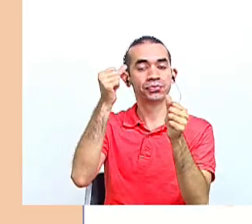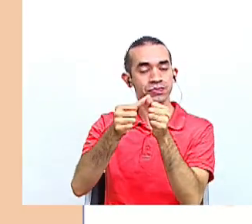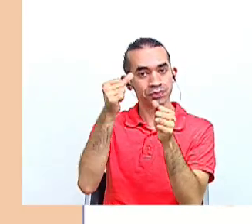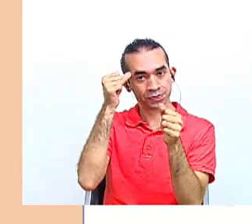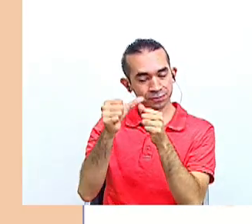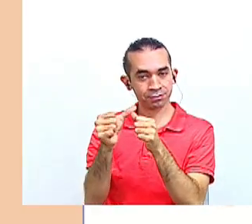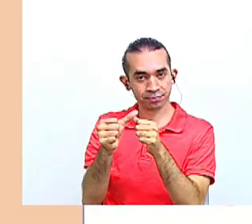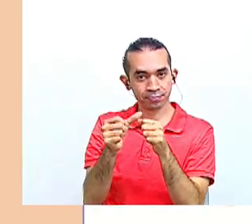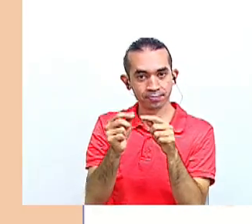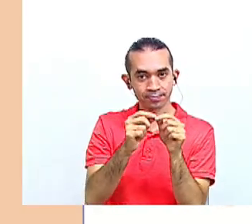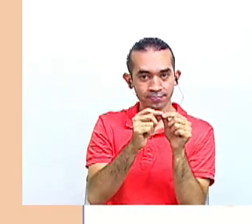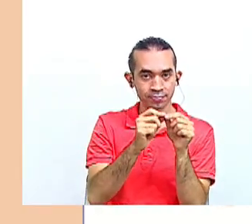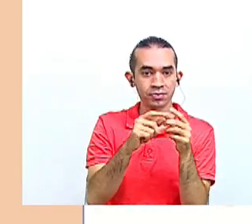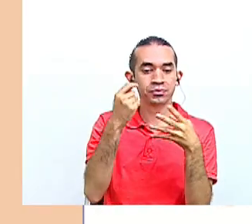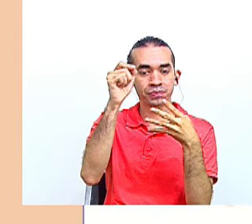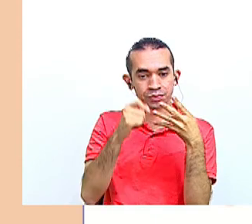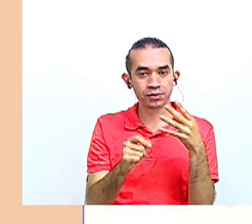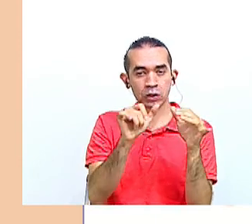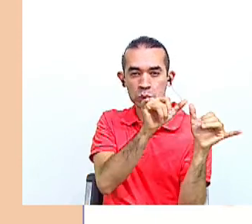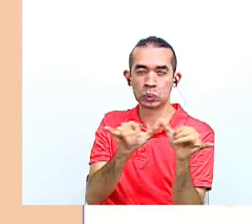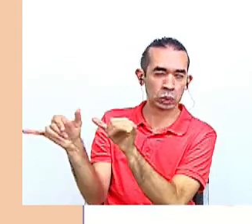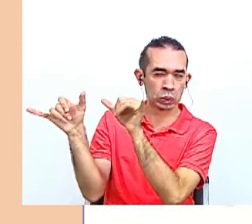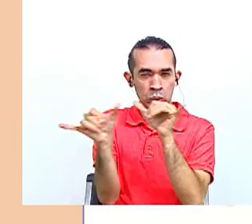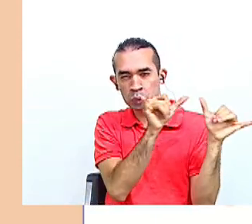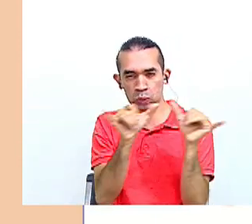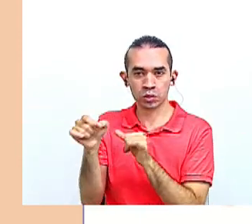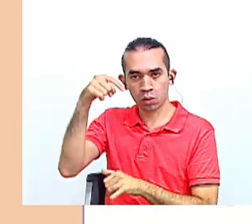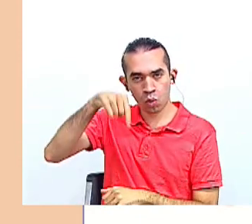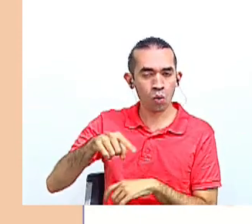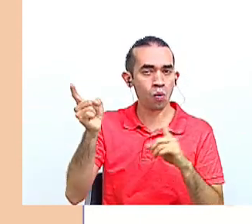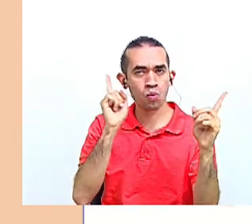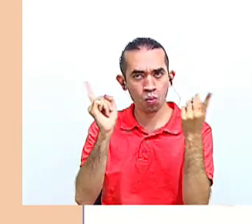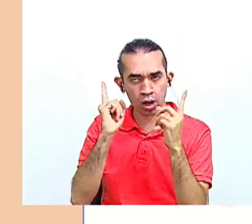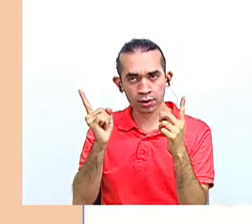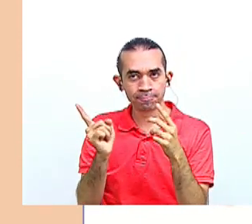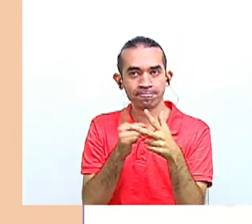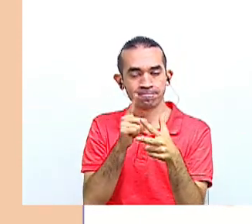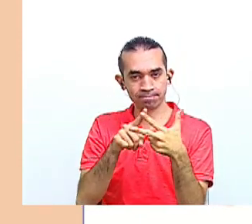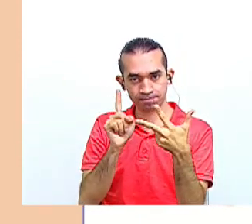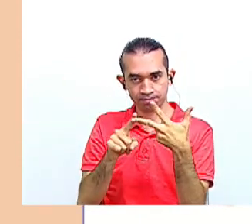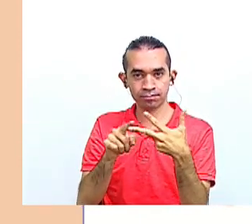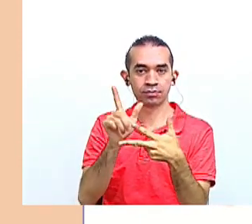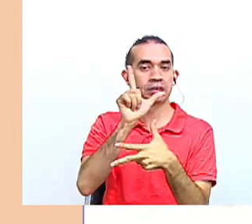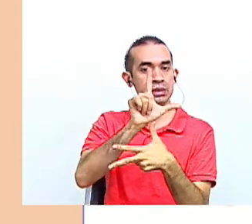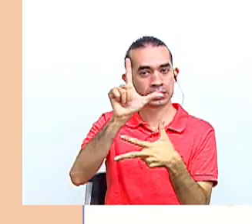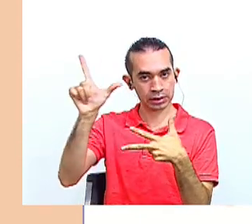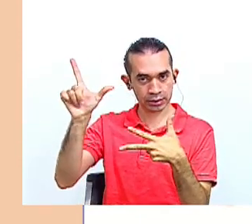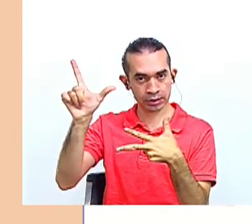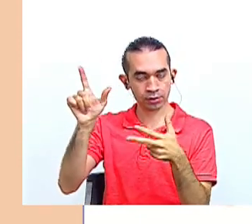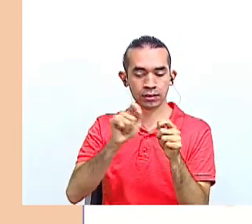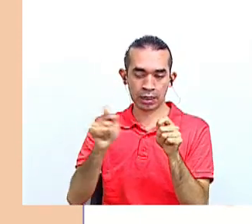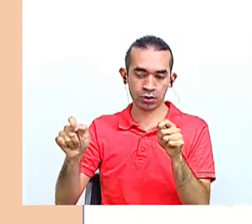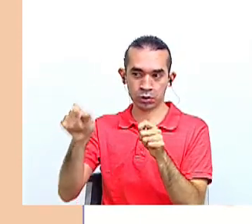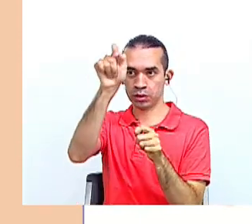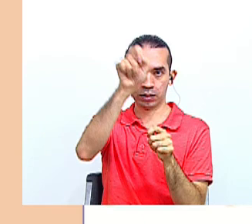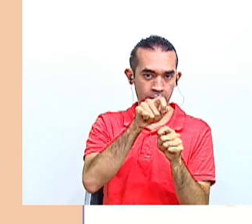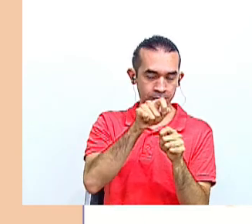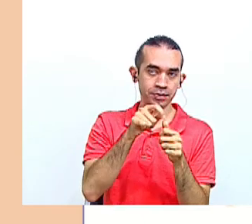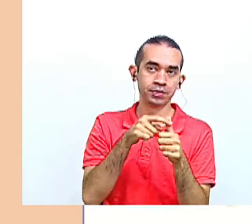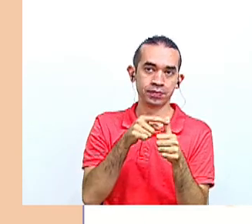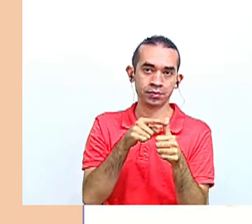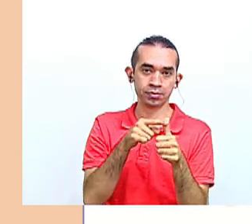Recordemos que los criterios de congruencia vistos el día de hoy son tres. Lado, lado, lado,